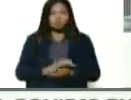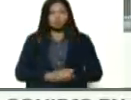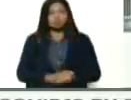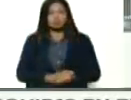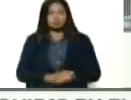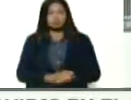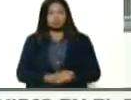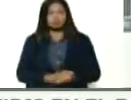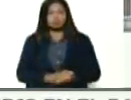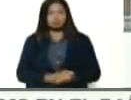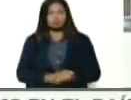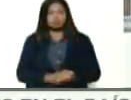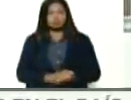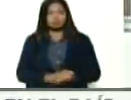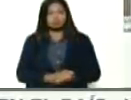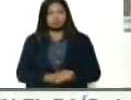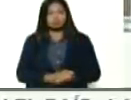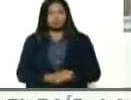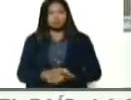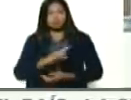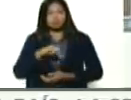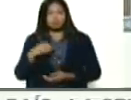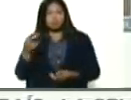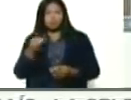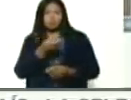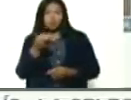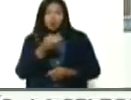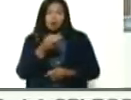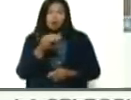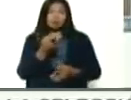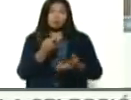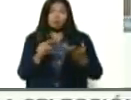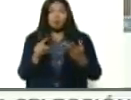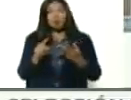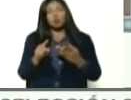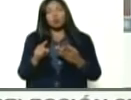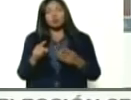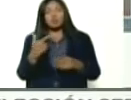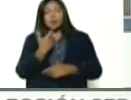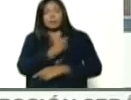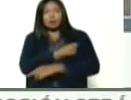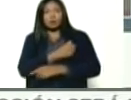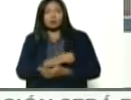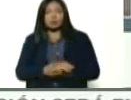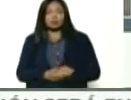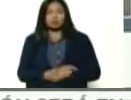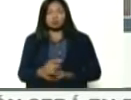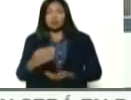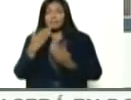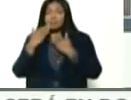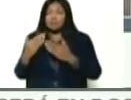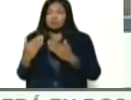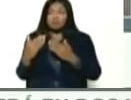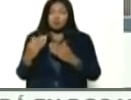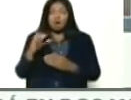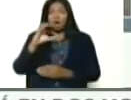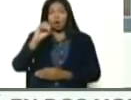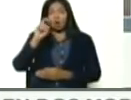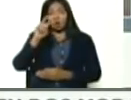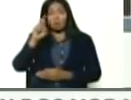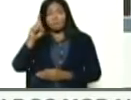también nosotros estamos buscando la de johnson y johnson a jansen esa se le hemos pedido al sistema cobach